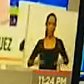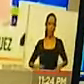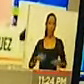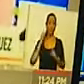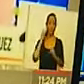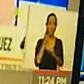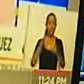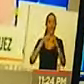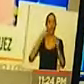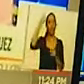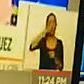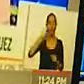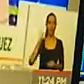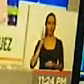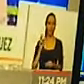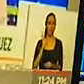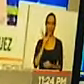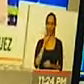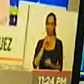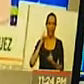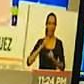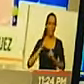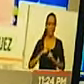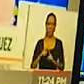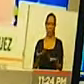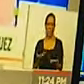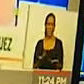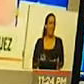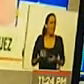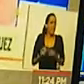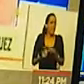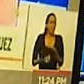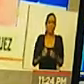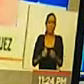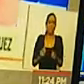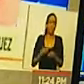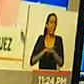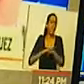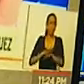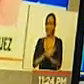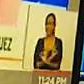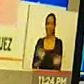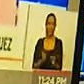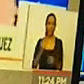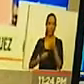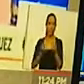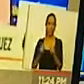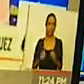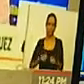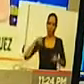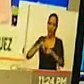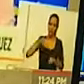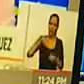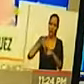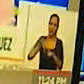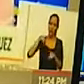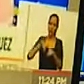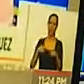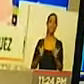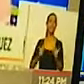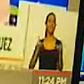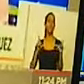venezolana sin ningún tipo de distingo, porque está siendo ejercida de forma sistemática y deliberada como